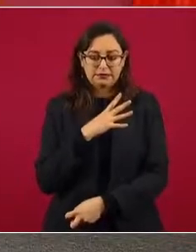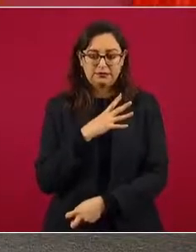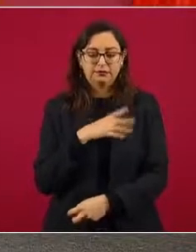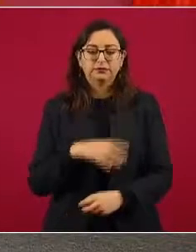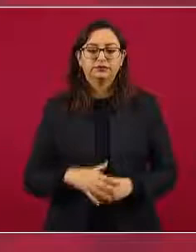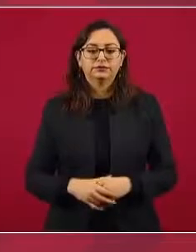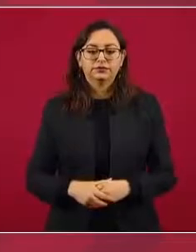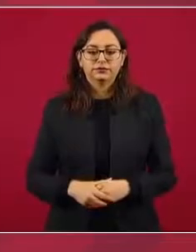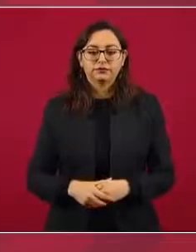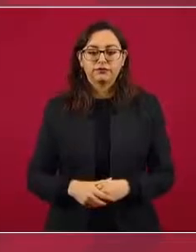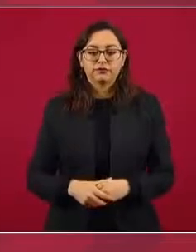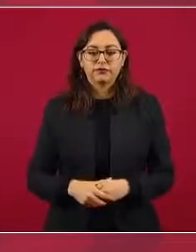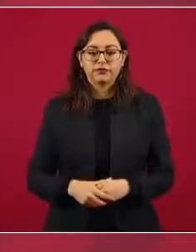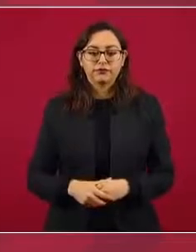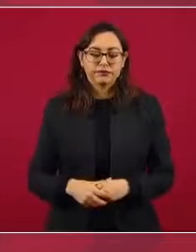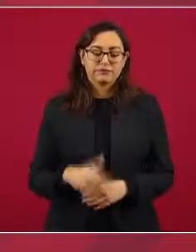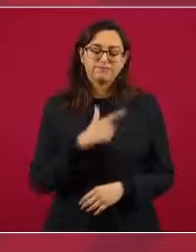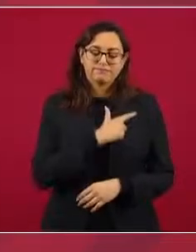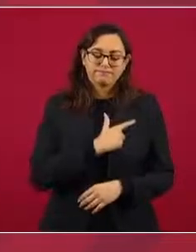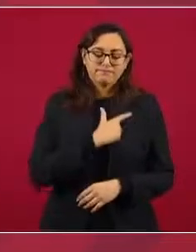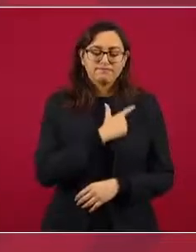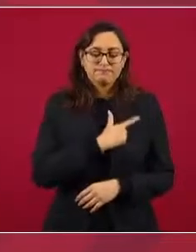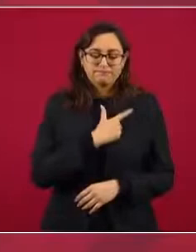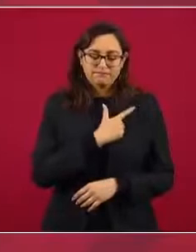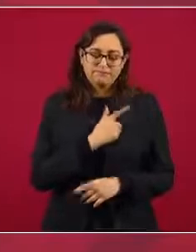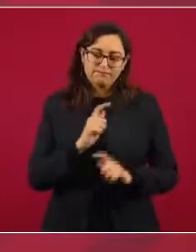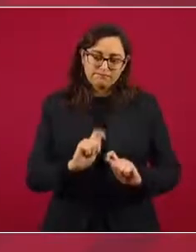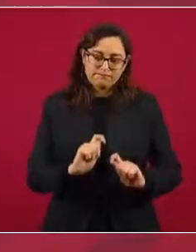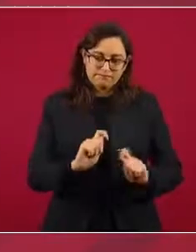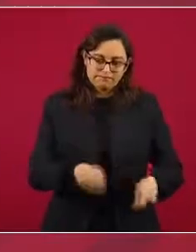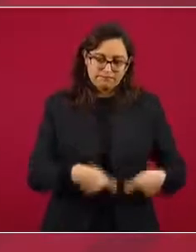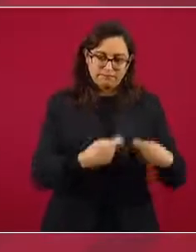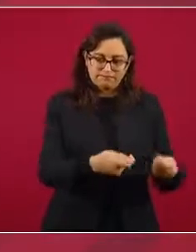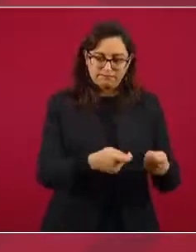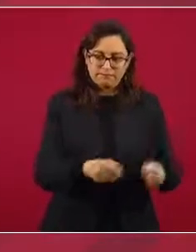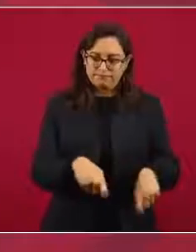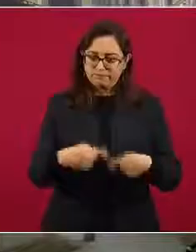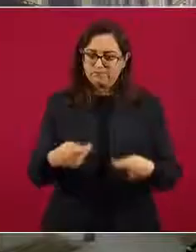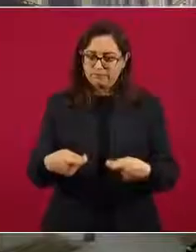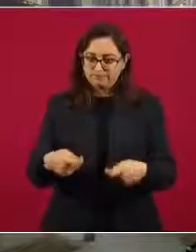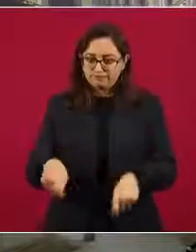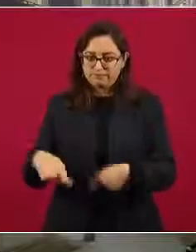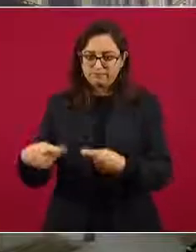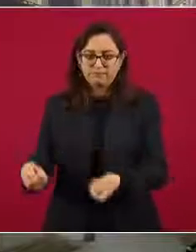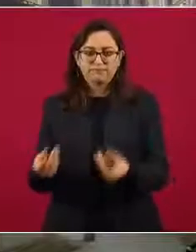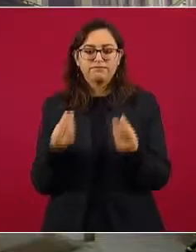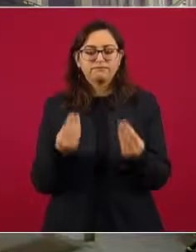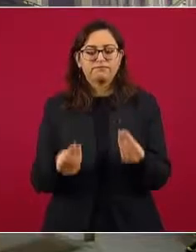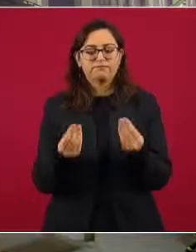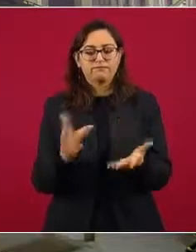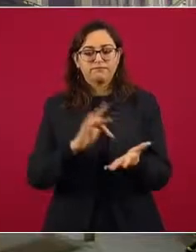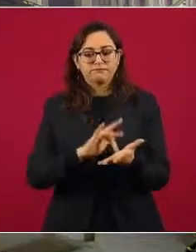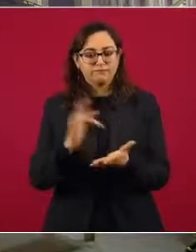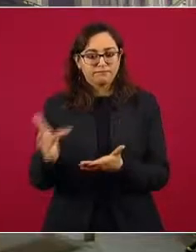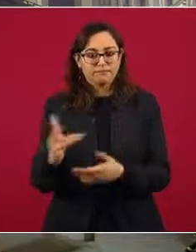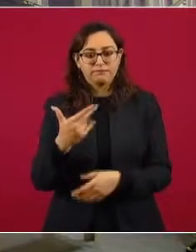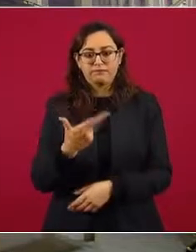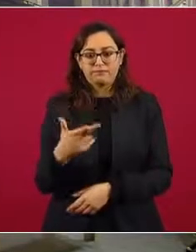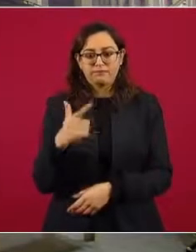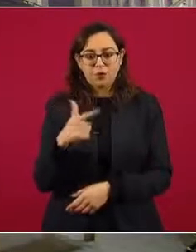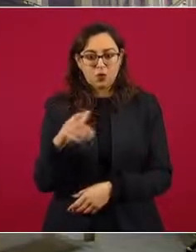profesionistas de la salud que tendremos el gusto de recibir, que van a recibir la placa. Muchas gracias. Hugo, por favor.